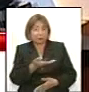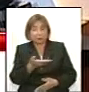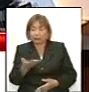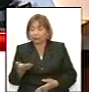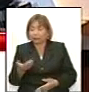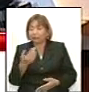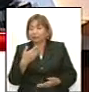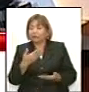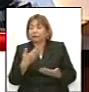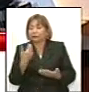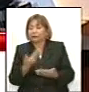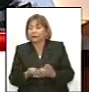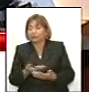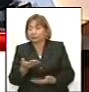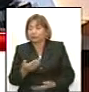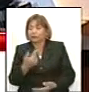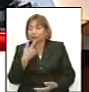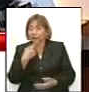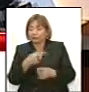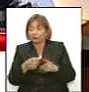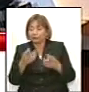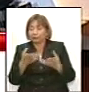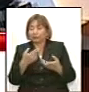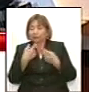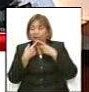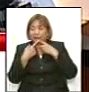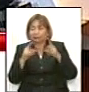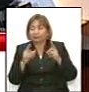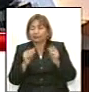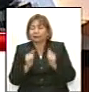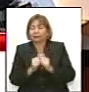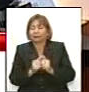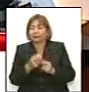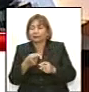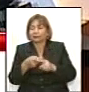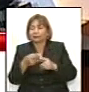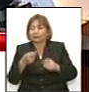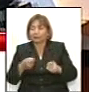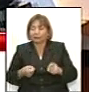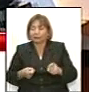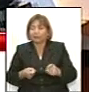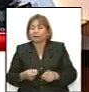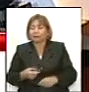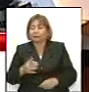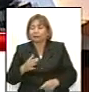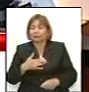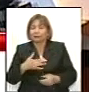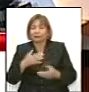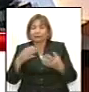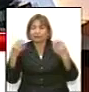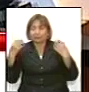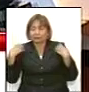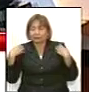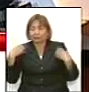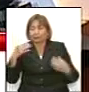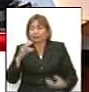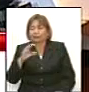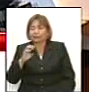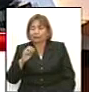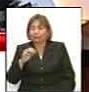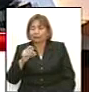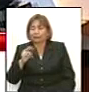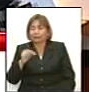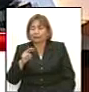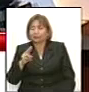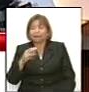llegado sus invitaciones. Pero lo que quisiera transmitir, congresista, es que desde el despacho del Proyecto Especial Bicentenario,